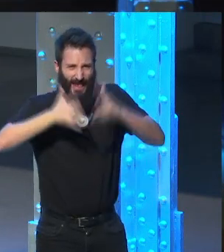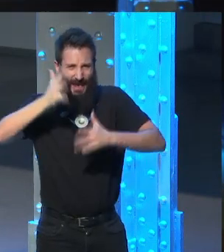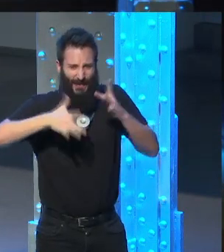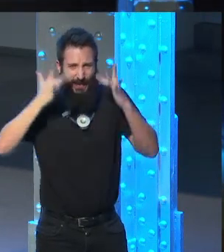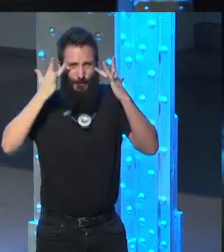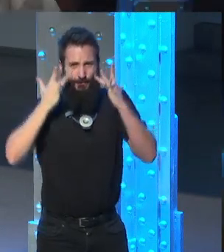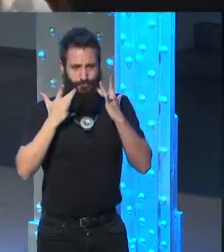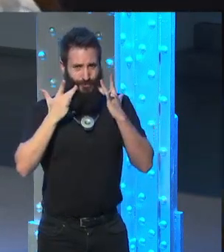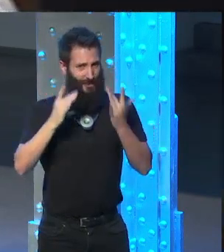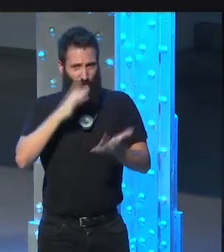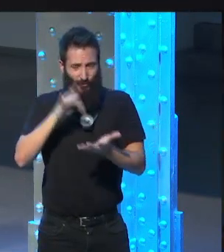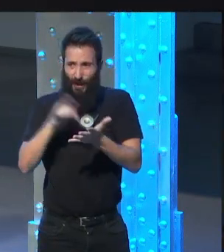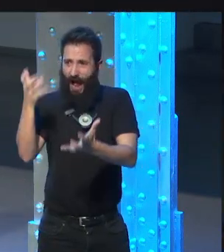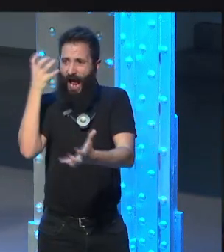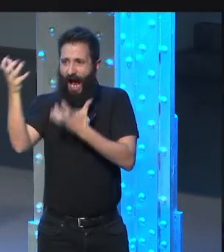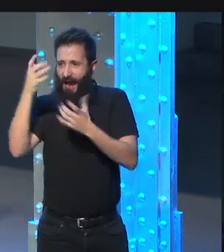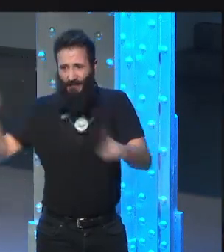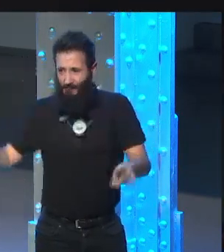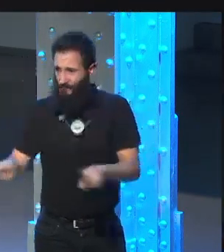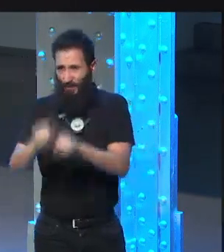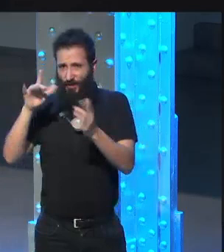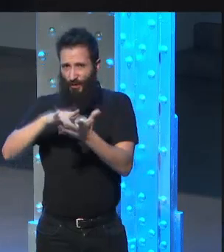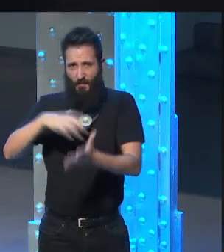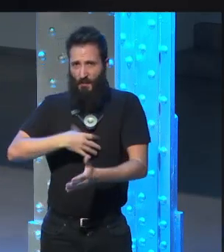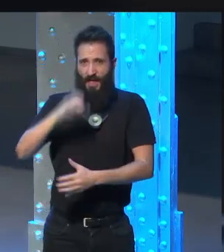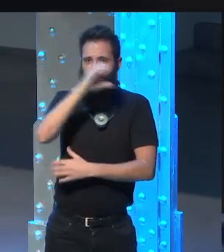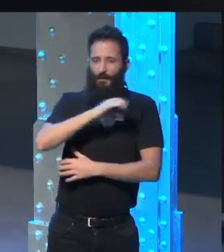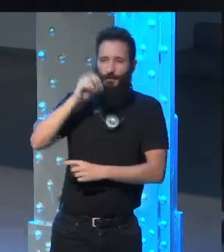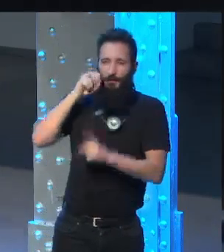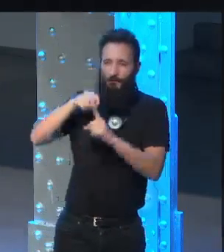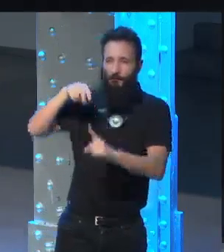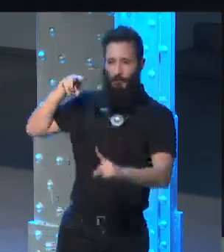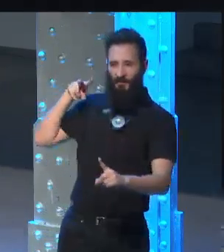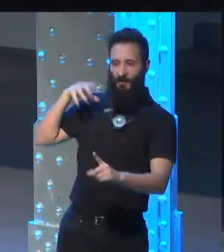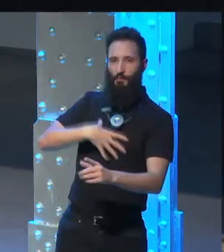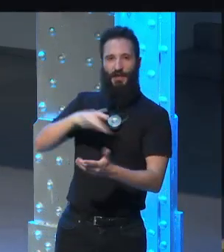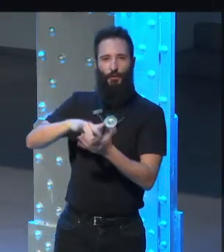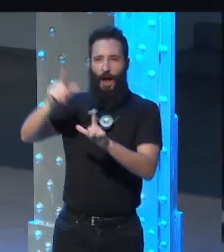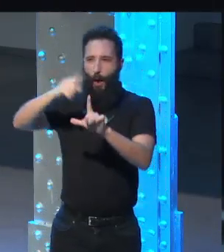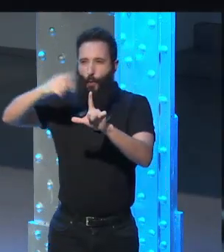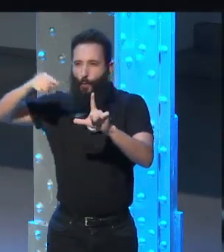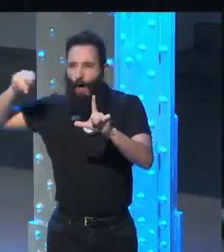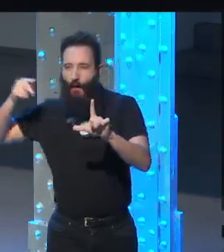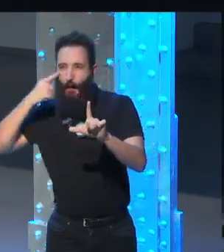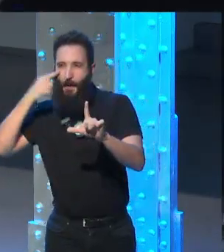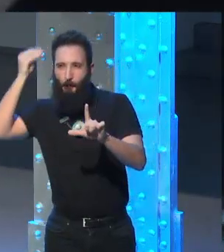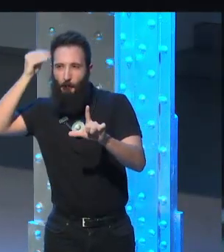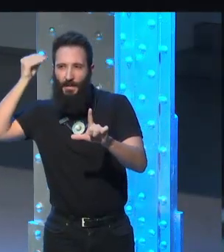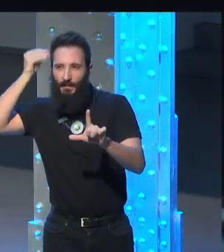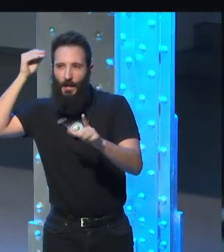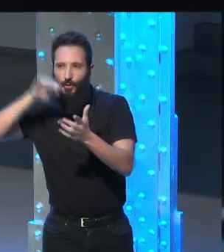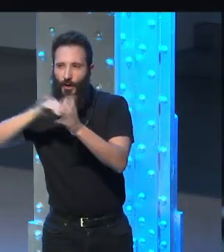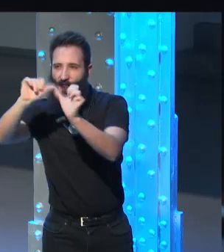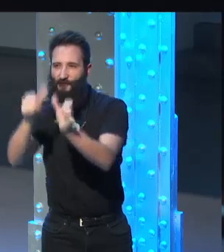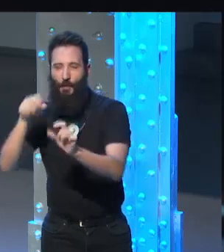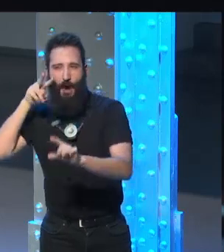Cualquier obra de arte, en realidad, se puede mirar desde un punto de vista científico. Podéis mirar un cuadro pensando pues en ese efecto óptico